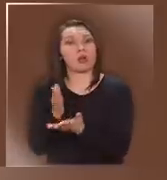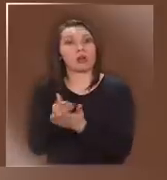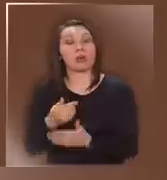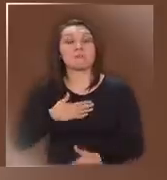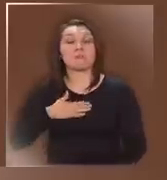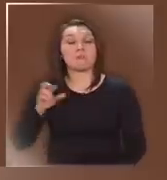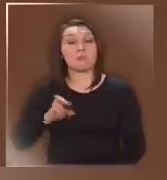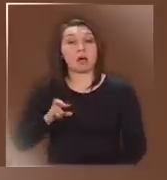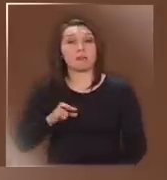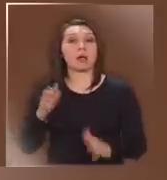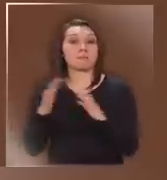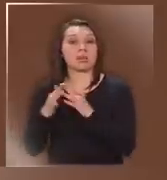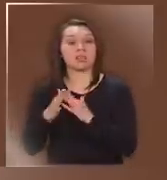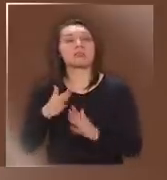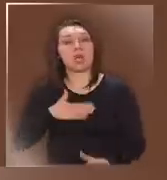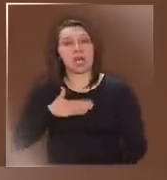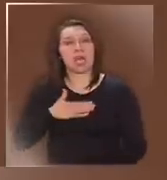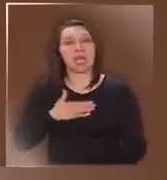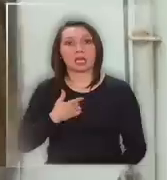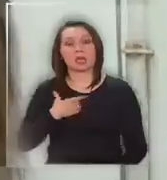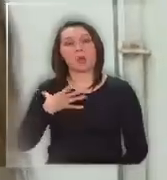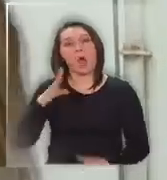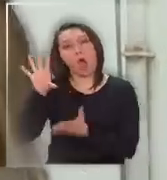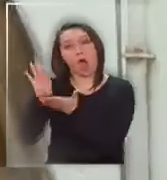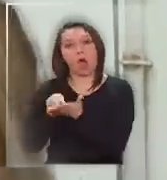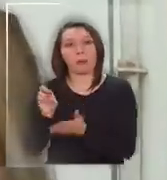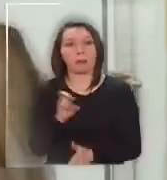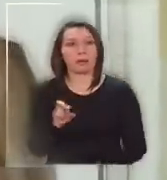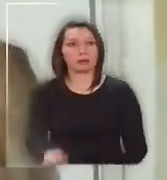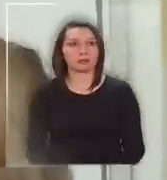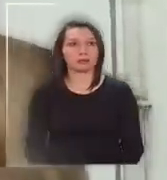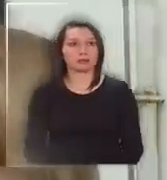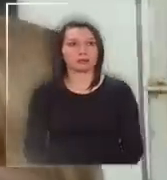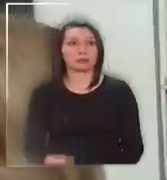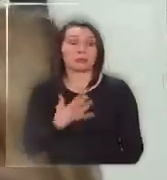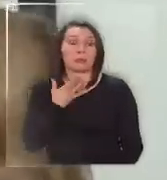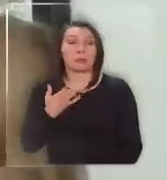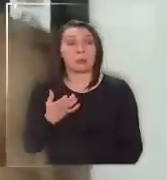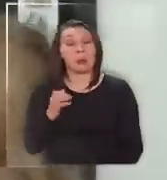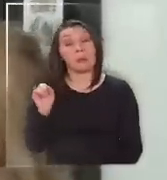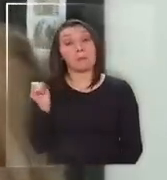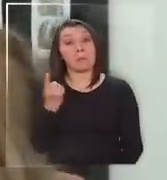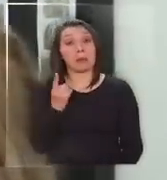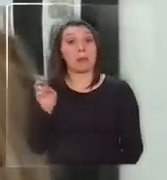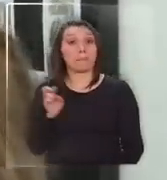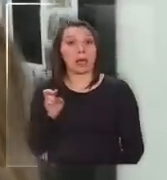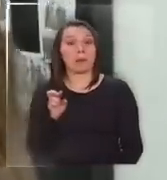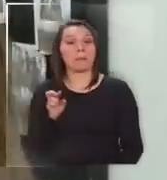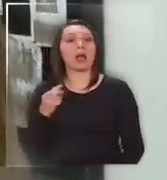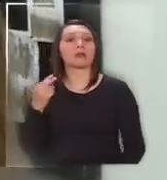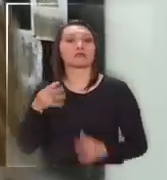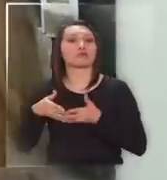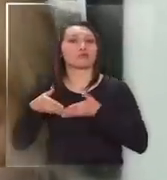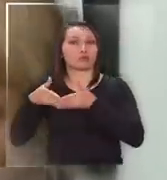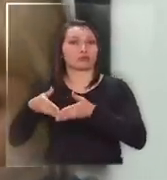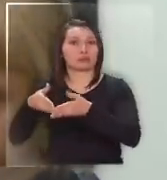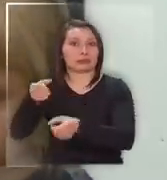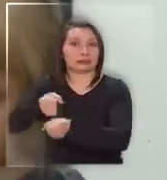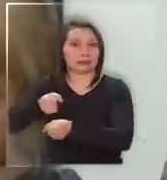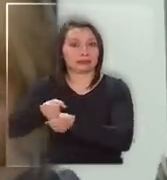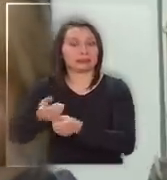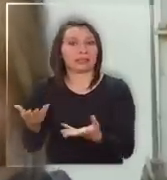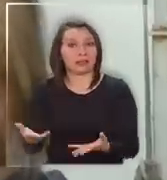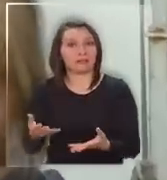mi papi, como es militar, quiso que sea como él. Ah, porque primero el papá es marino. ¿Ya? Y